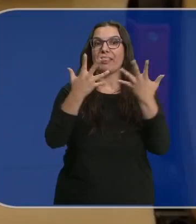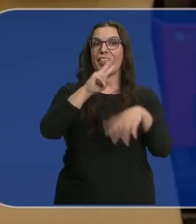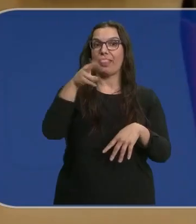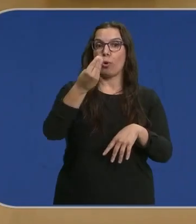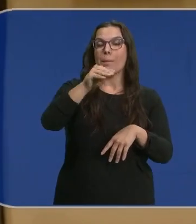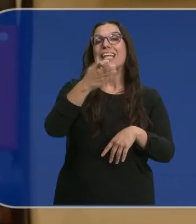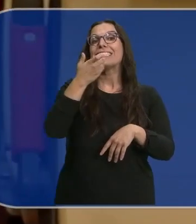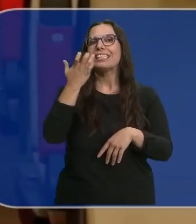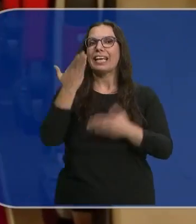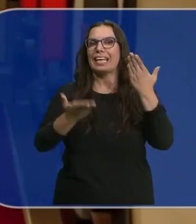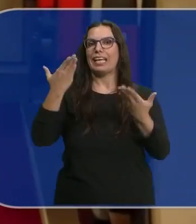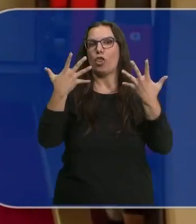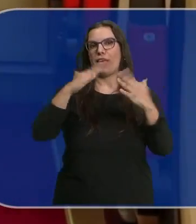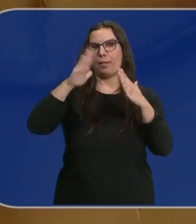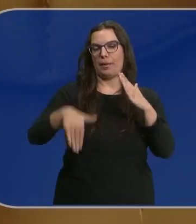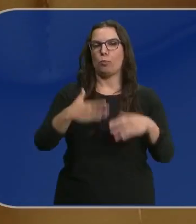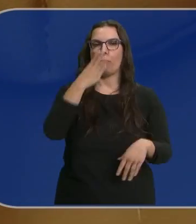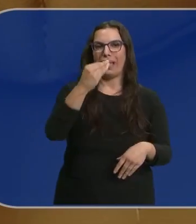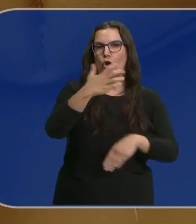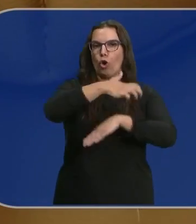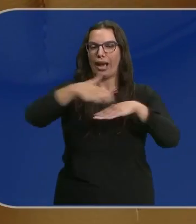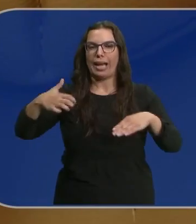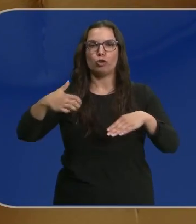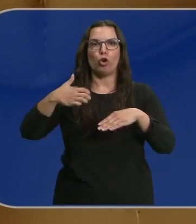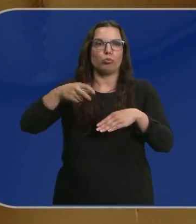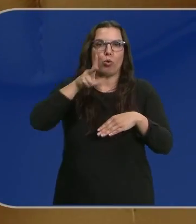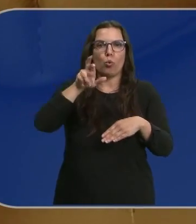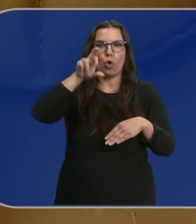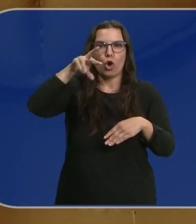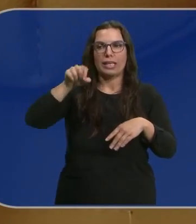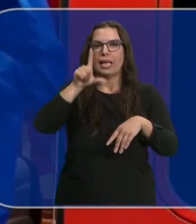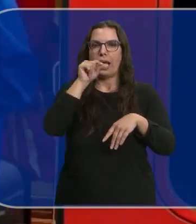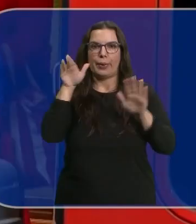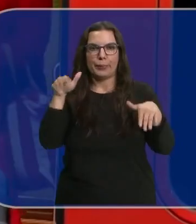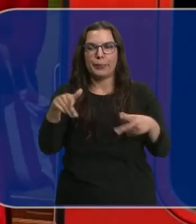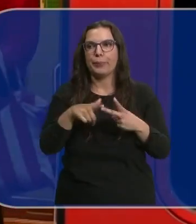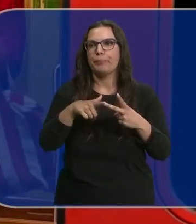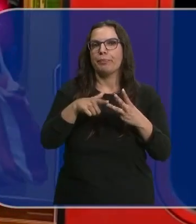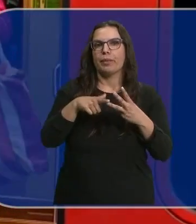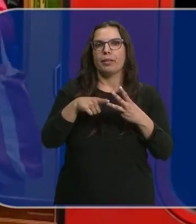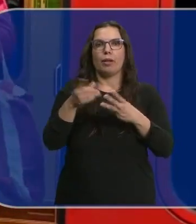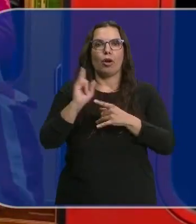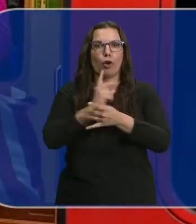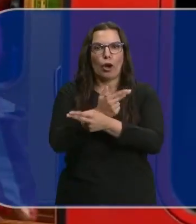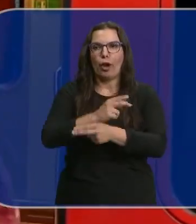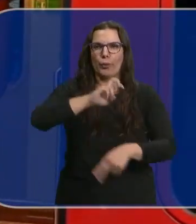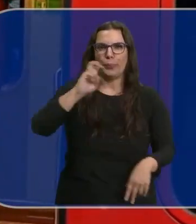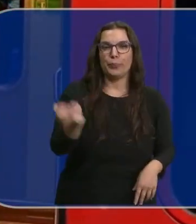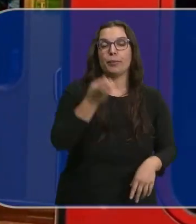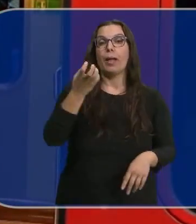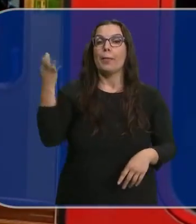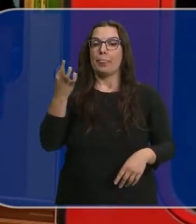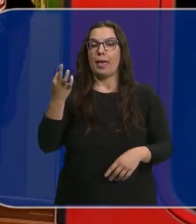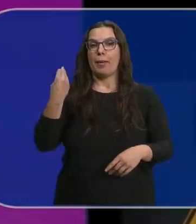pesen menos de 10 kilos. Pueden ser perros, gatos, hurones, aves que no sean de corral, cobayas, conejos.